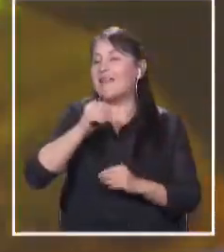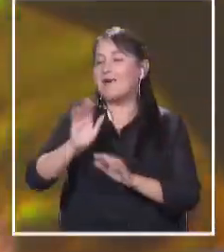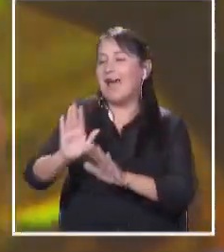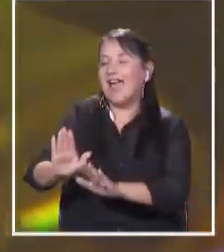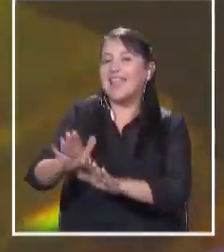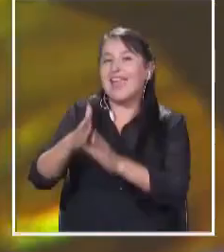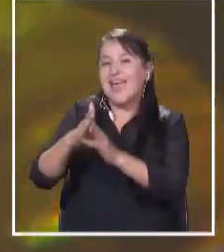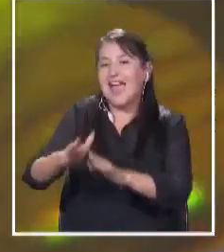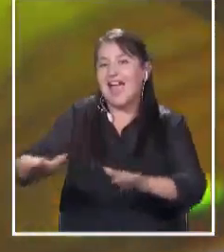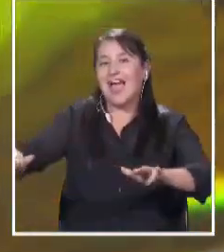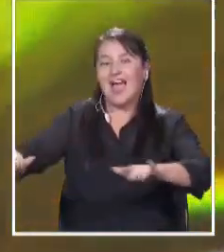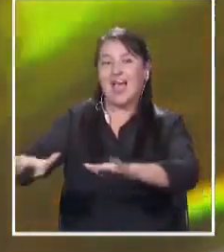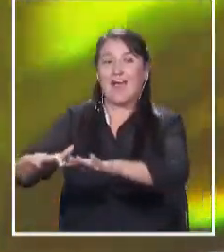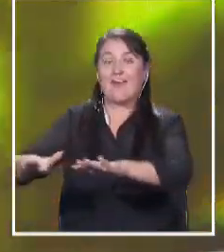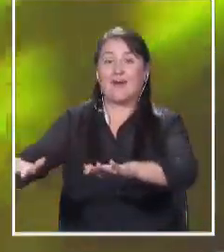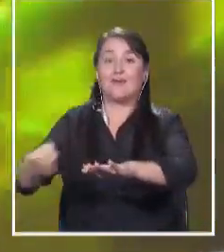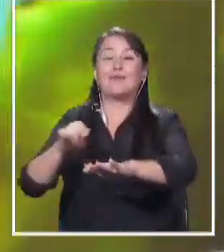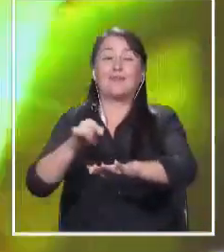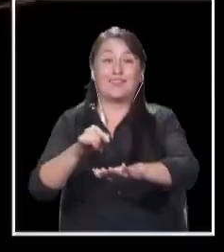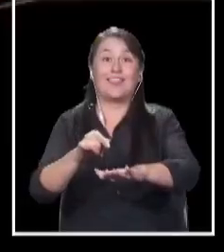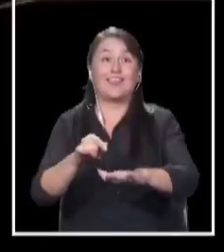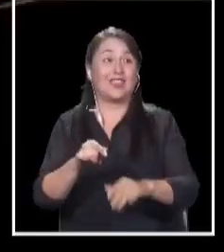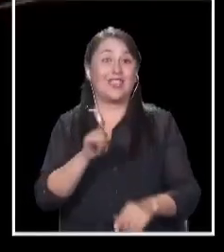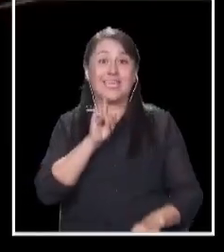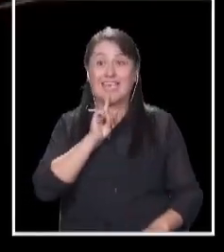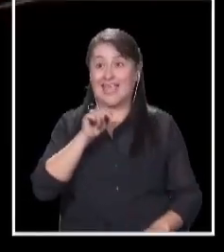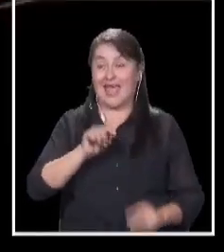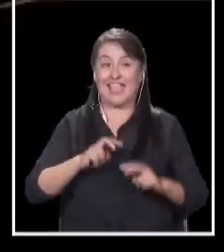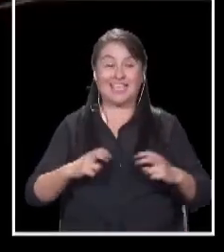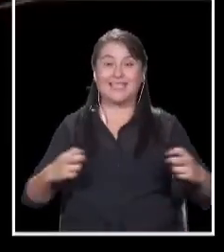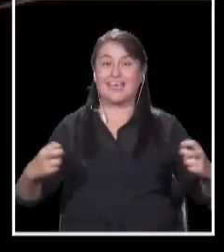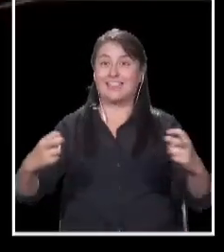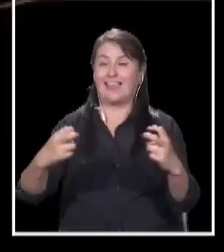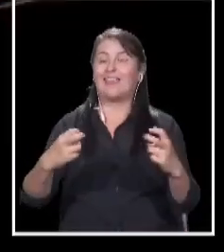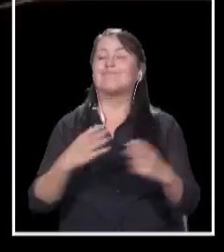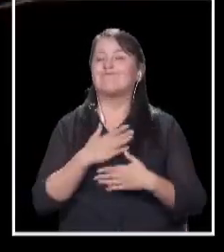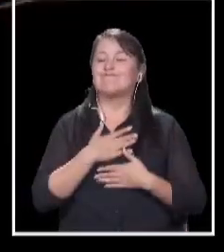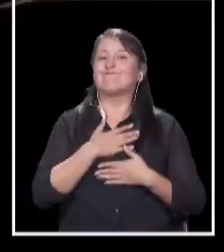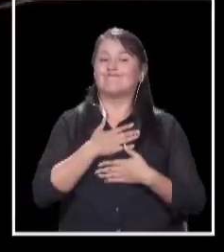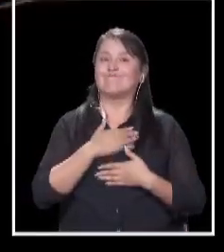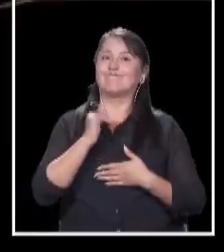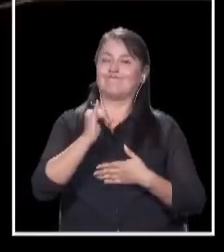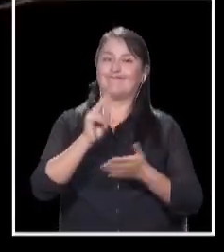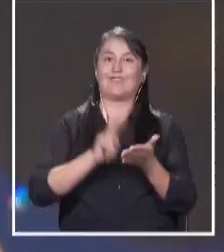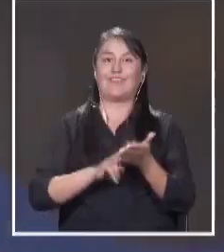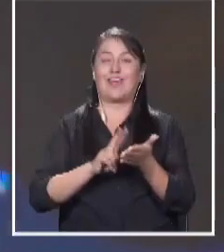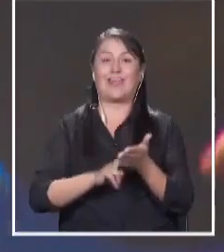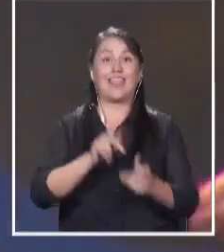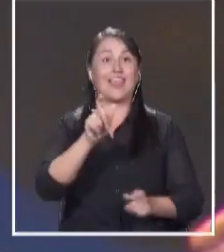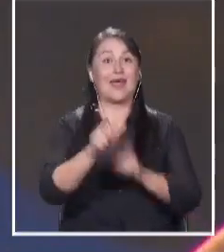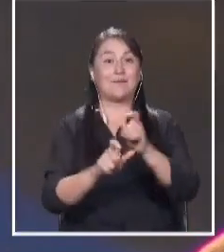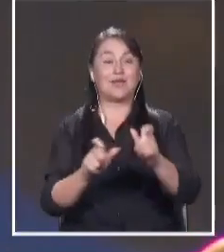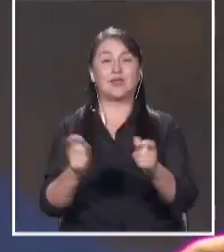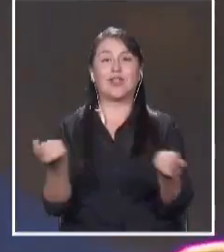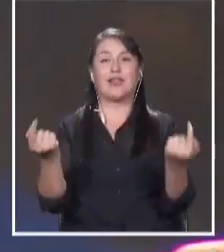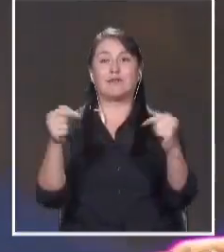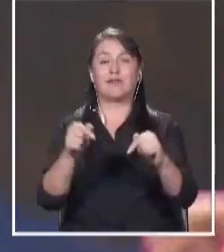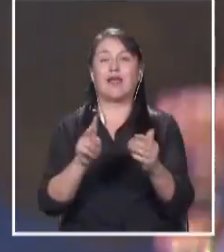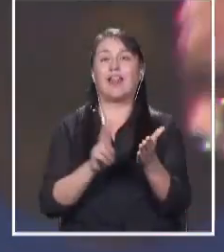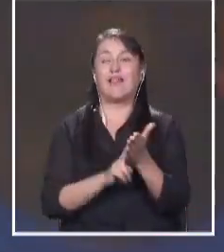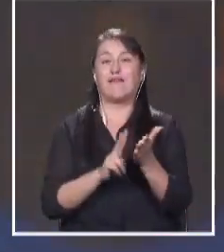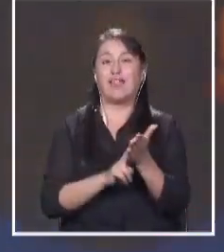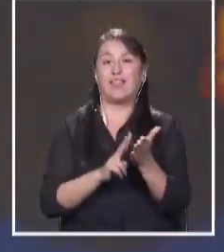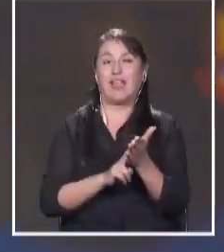mucho sentido a Silvia, a él, a los que estamos aquí y quizás a muchos de los presentes, la verdad es que para